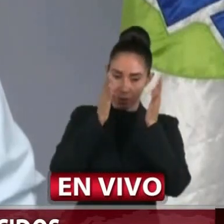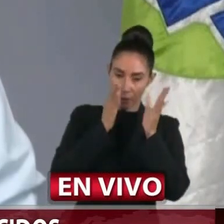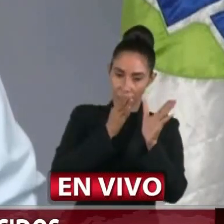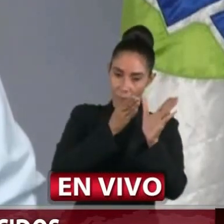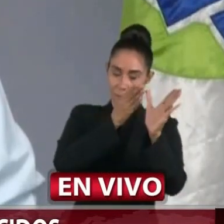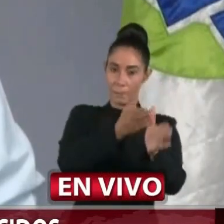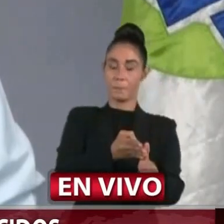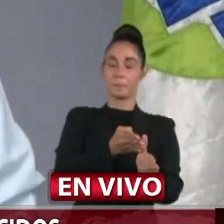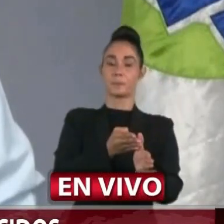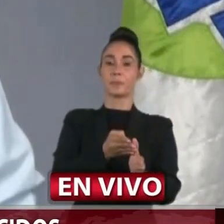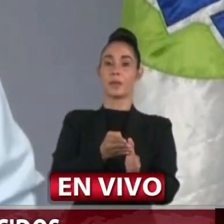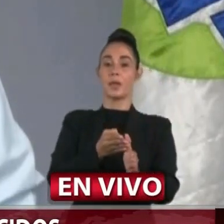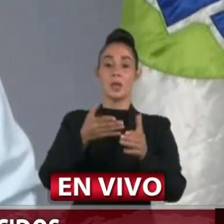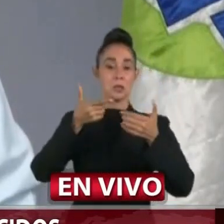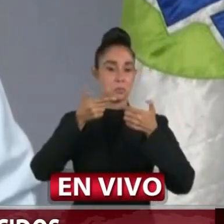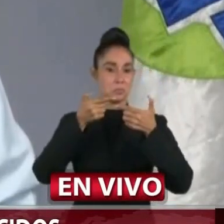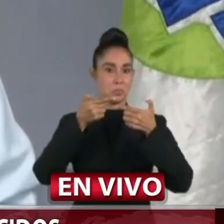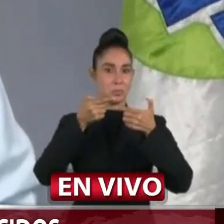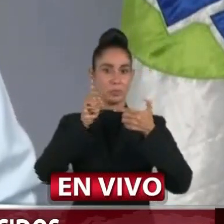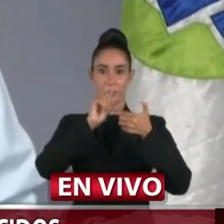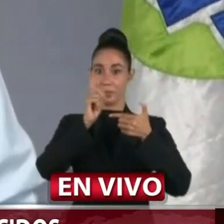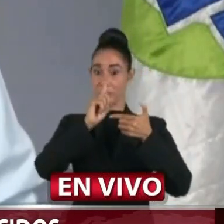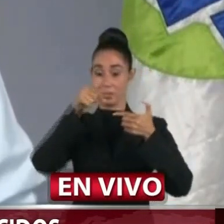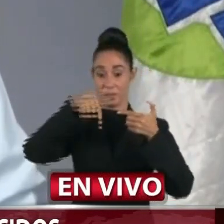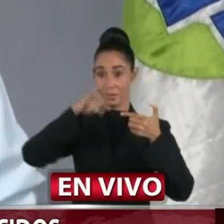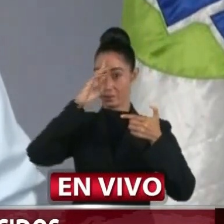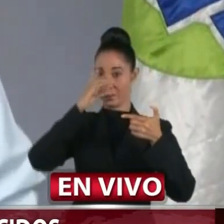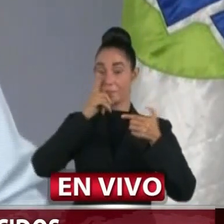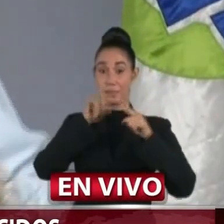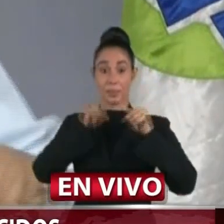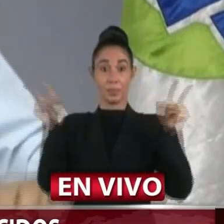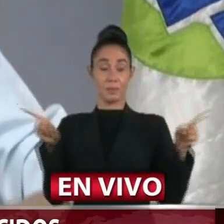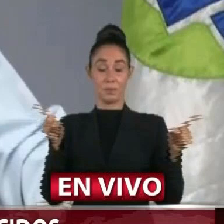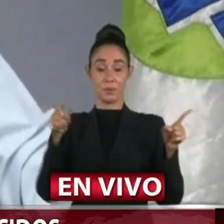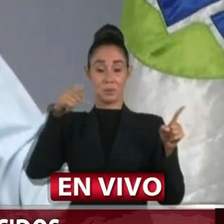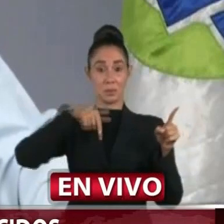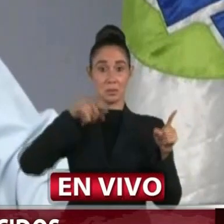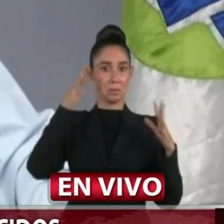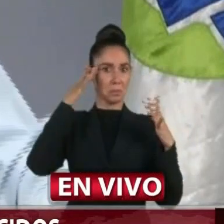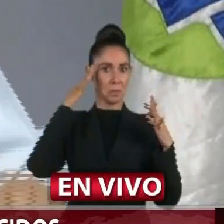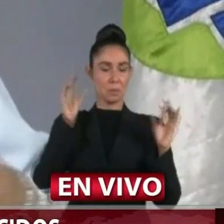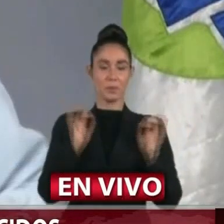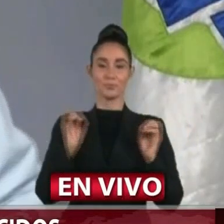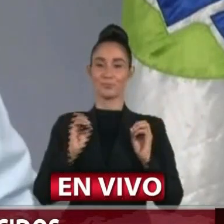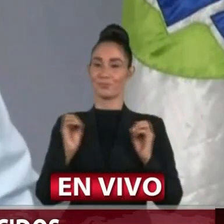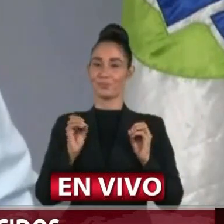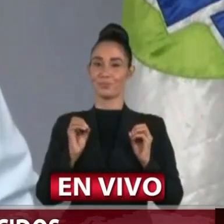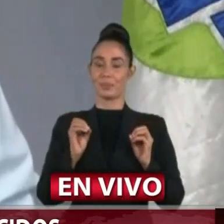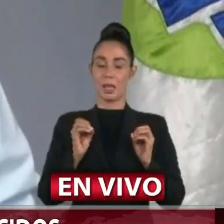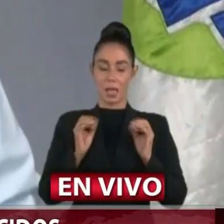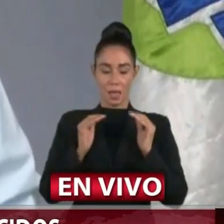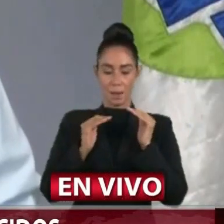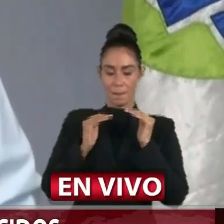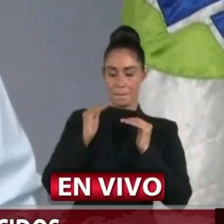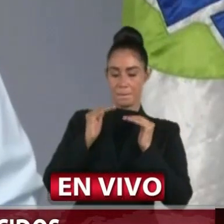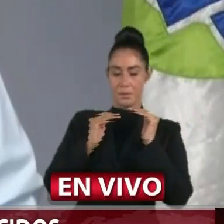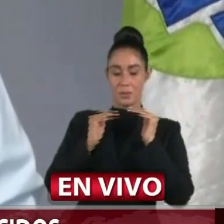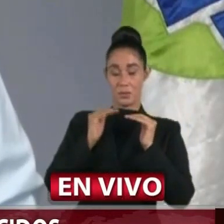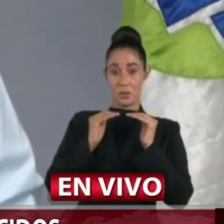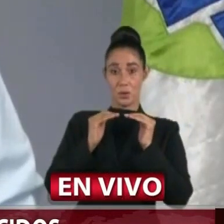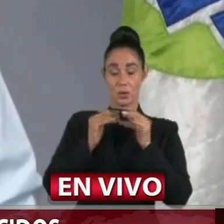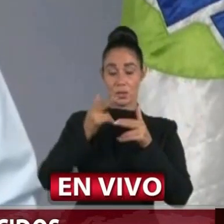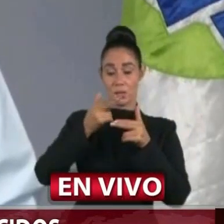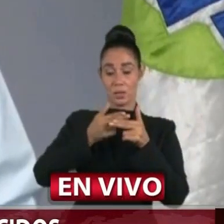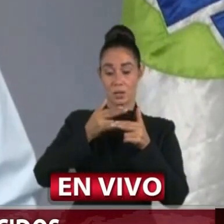son lo que lleva a Google. De manera que para nosotros no es una preocupación. Hay mediciones de Johns